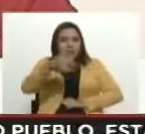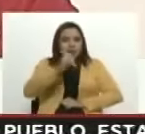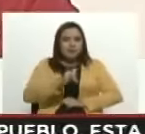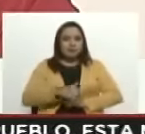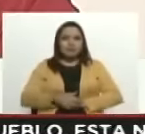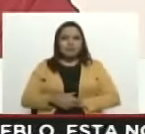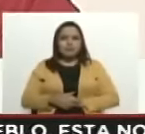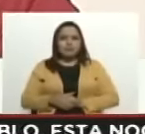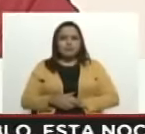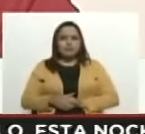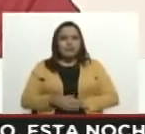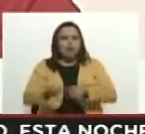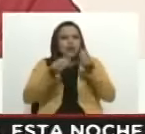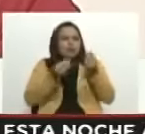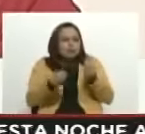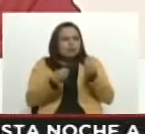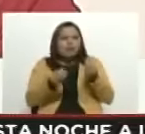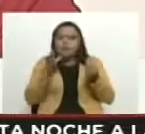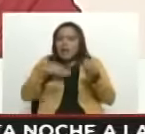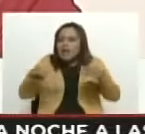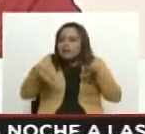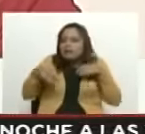¿cómo se llama eso? Intolerante.